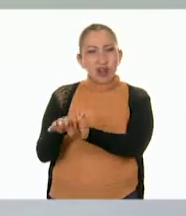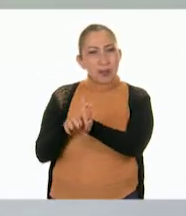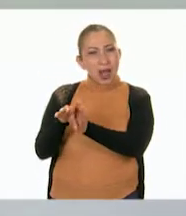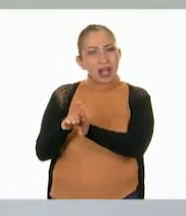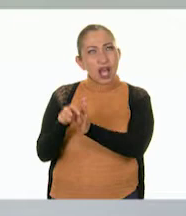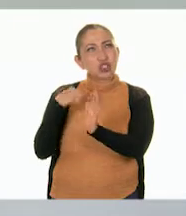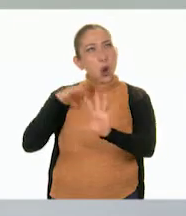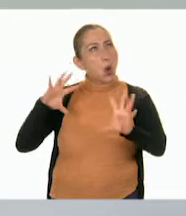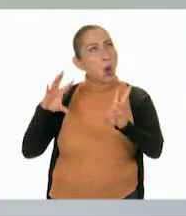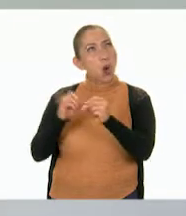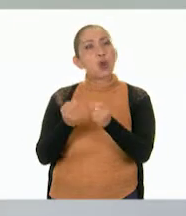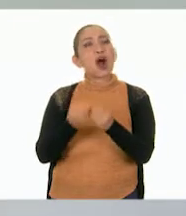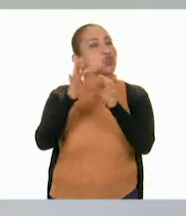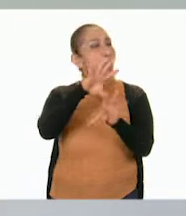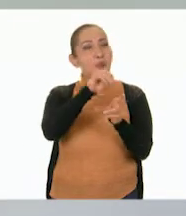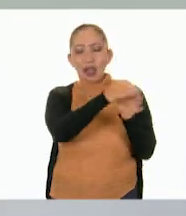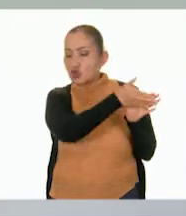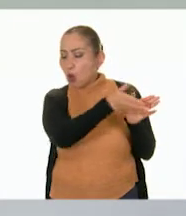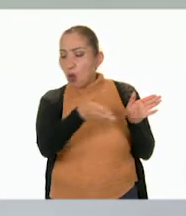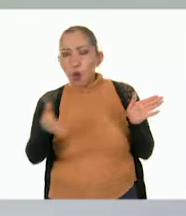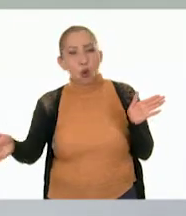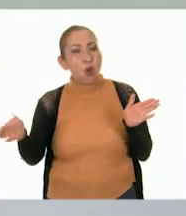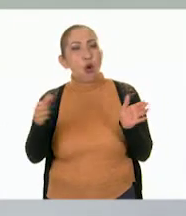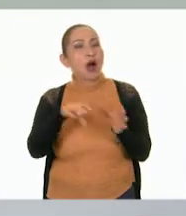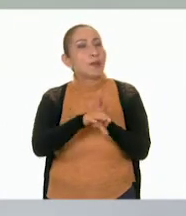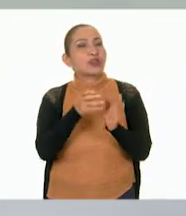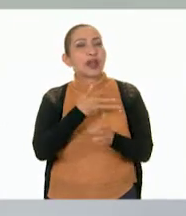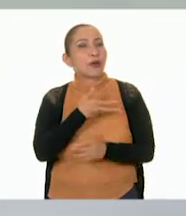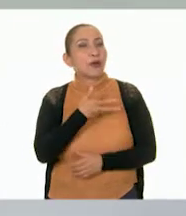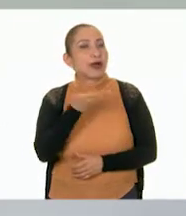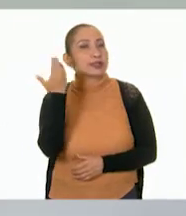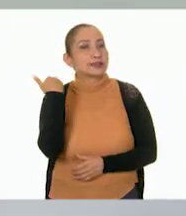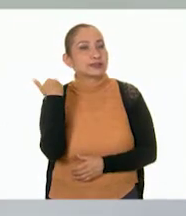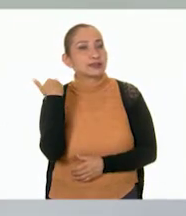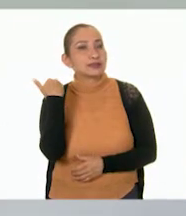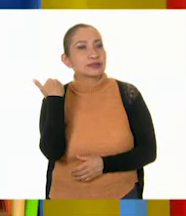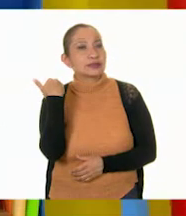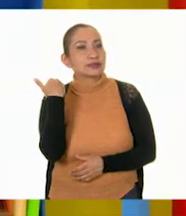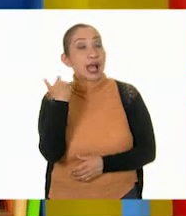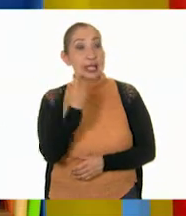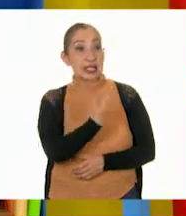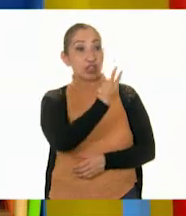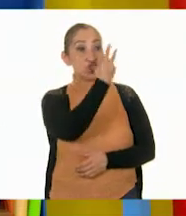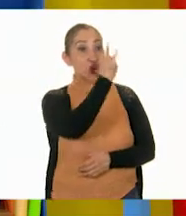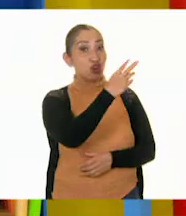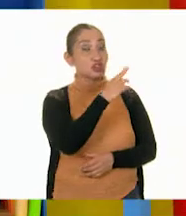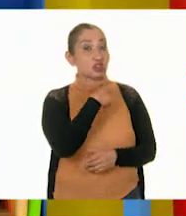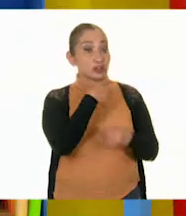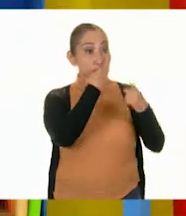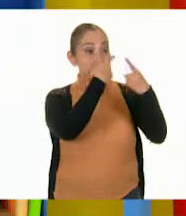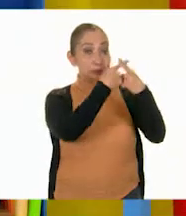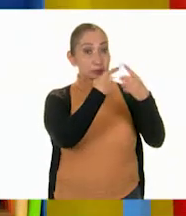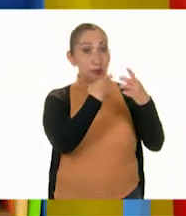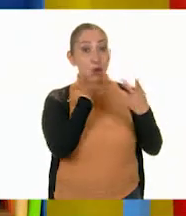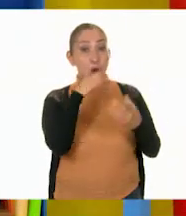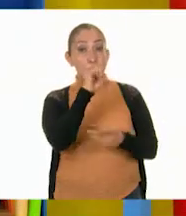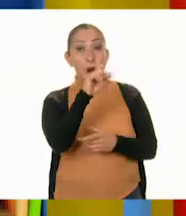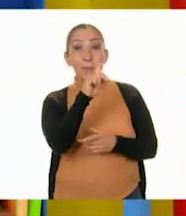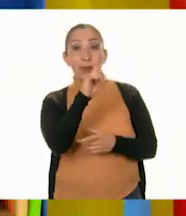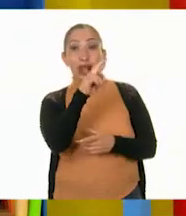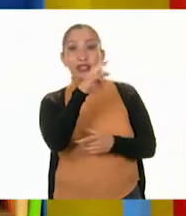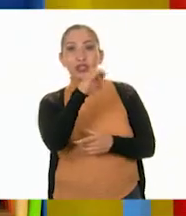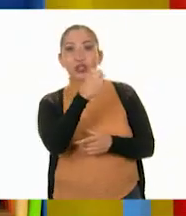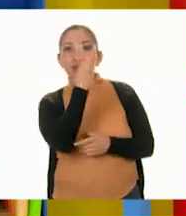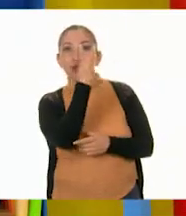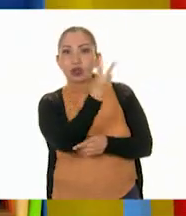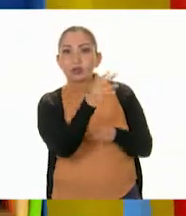jamón tenía? ¿Qué operaciones tenemos que realizar? Ay, aquí son 2 operaciones, ¿verdad? Exacto, muy bien, Alexia.